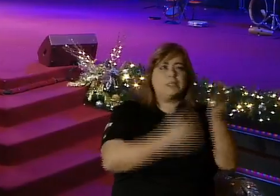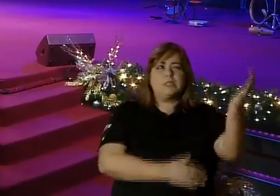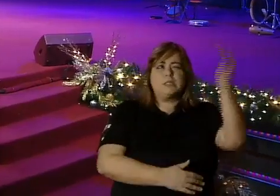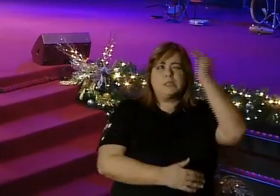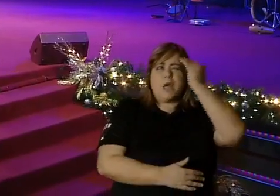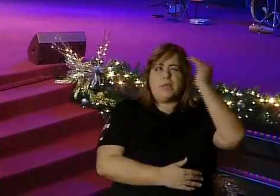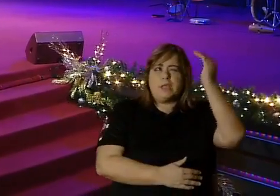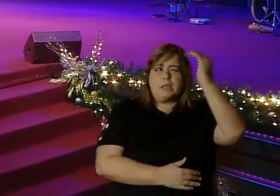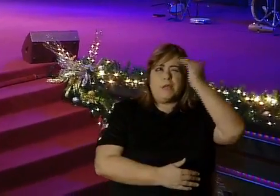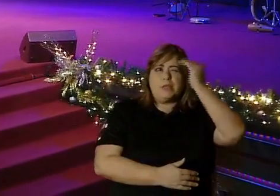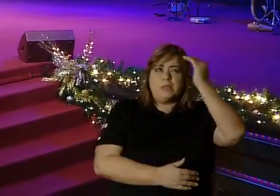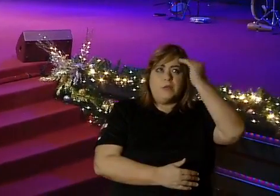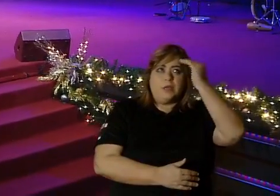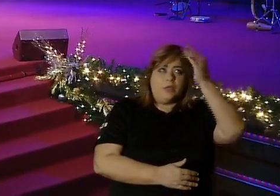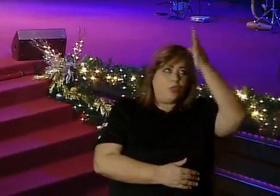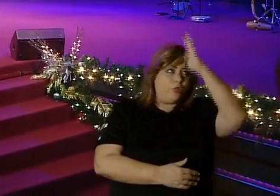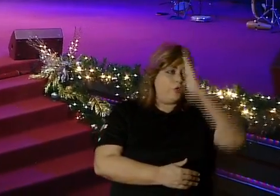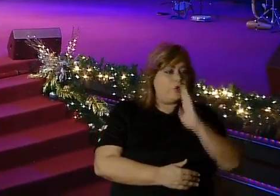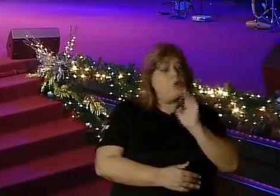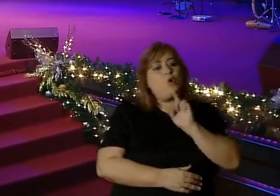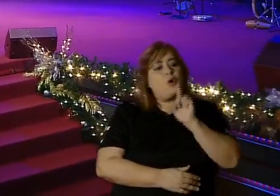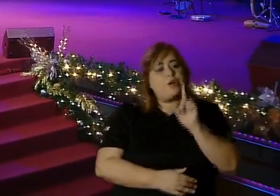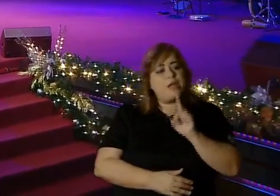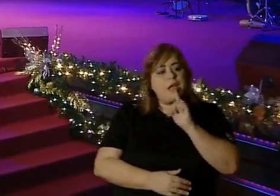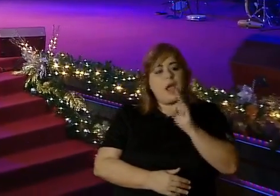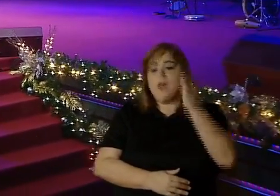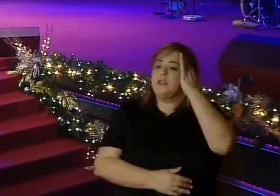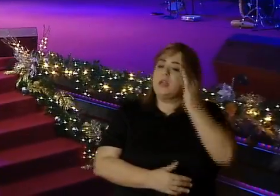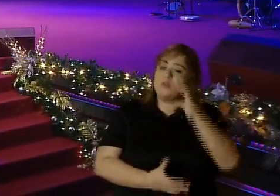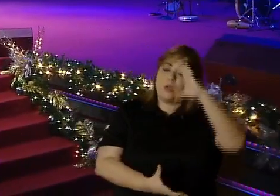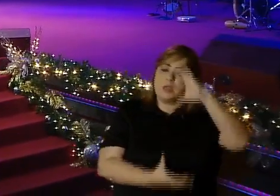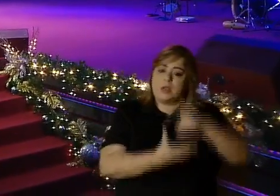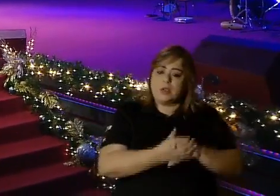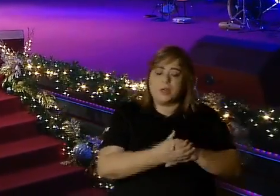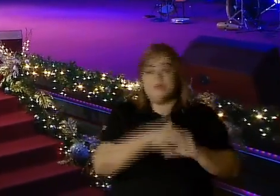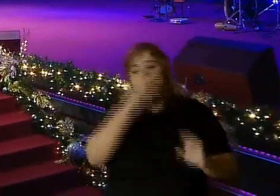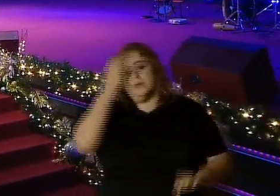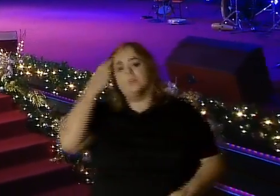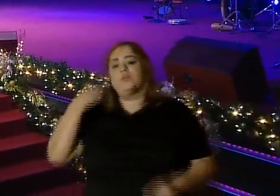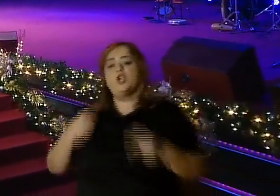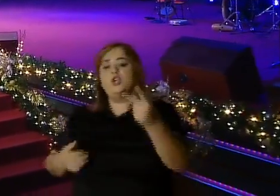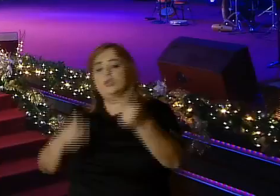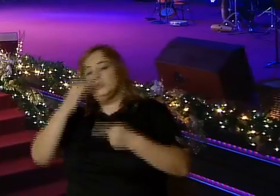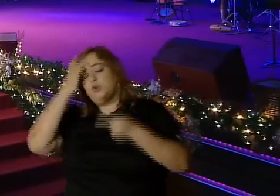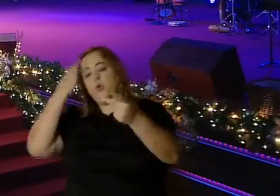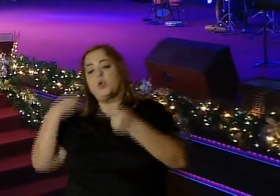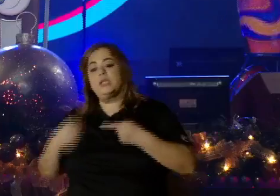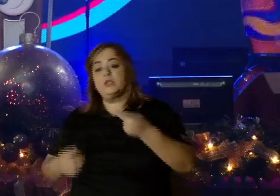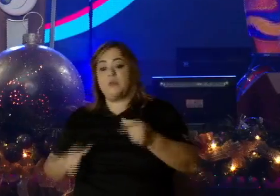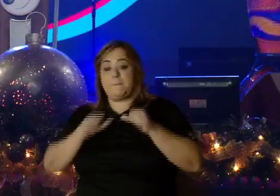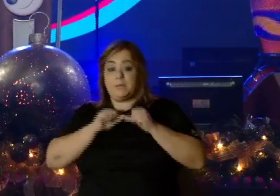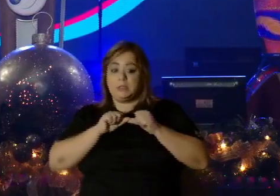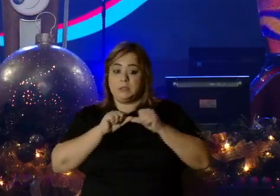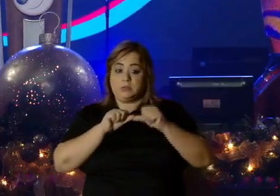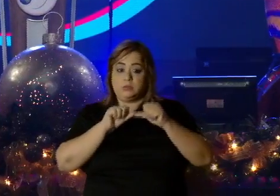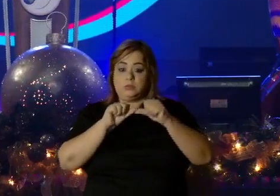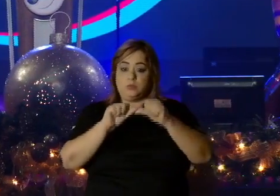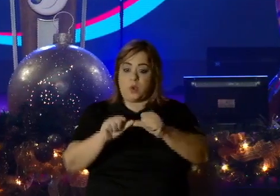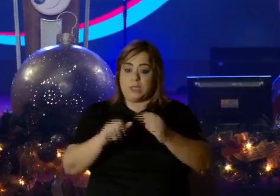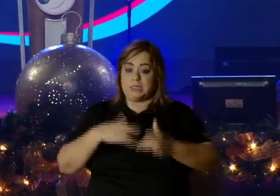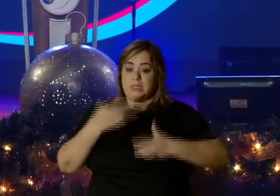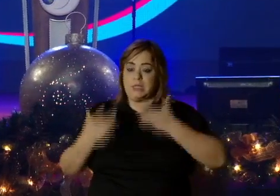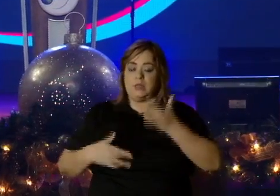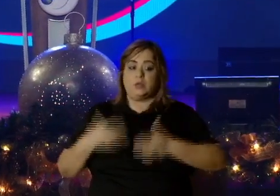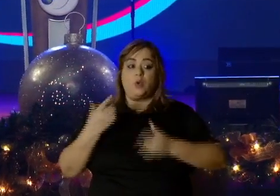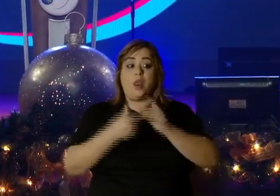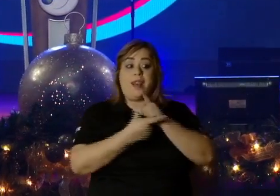que tú no ves, porque si lo ves, ¿para qué creerlo? Dice la Biblia, tú y yo debemos movernos en esa libertad en que